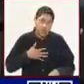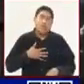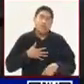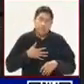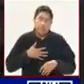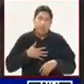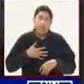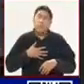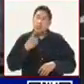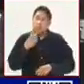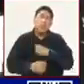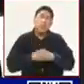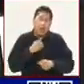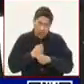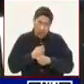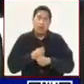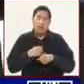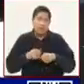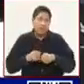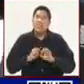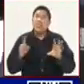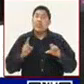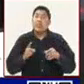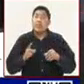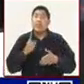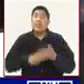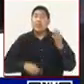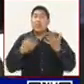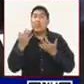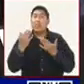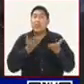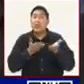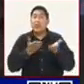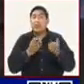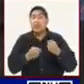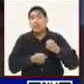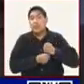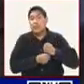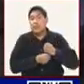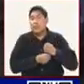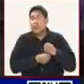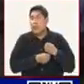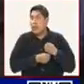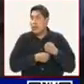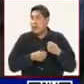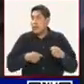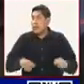obligado. Estar un año en el cuartel. Nadie está obligado a venir. ¿Qué crees que te espera en el servicio militar?